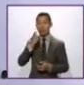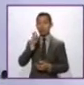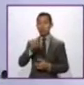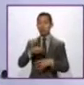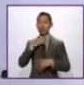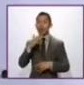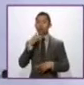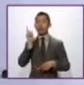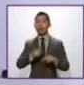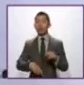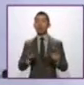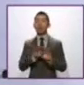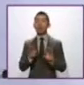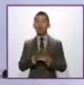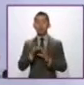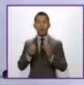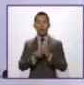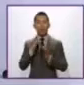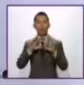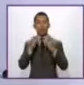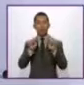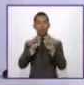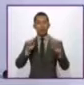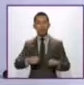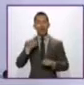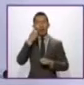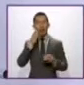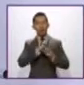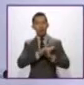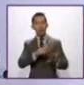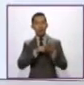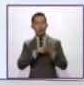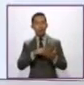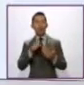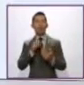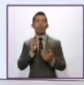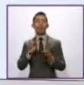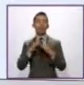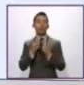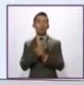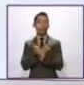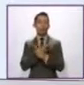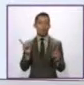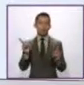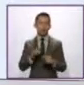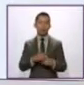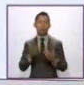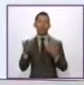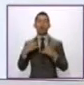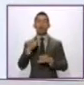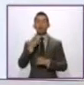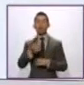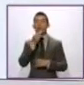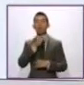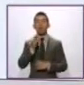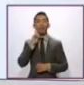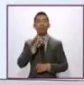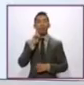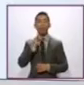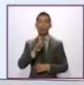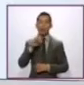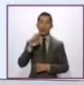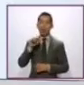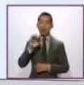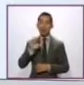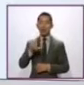debemos empezar por un nuevo sistema de rendición de cuentas. Muchas gracias, candidata. Ahora escuchamos por 1 minuto a Raquel Ruiz de Santiago Álvarez,